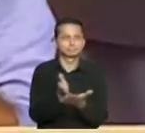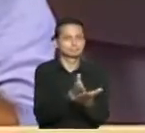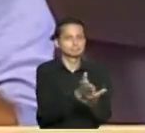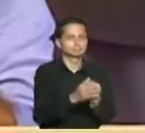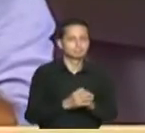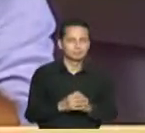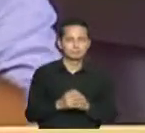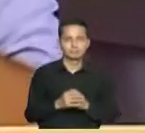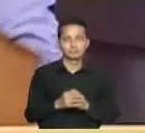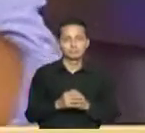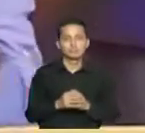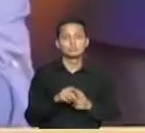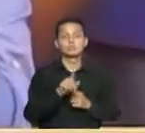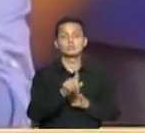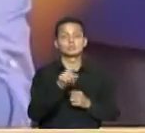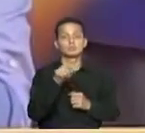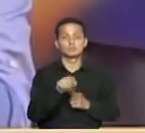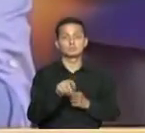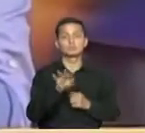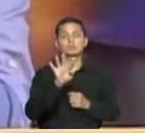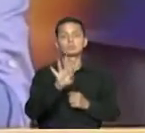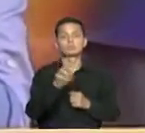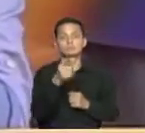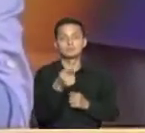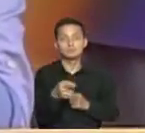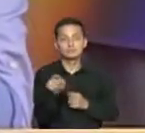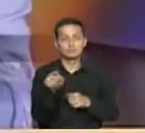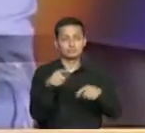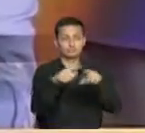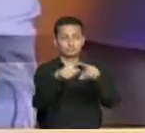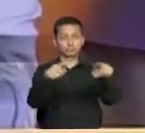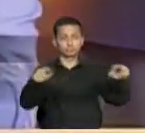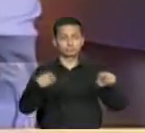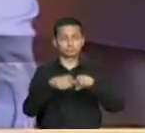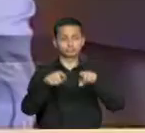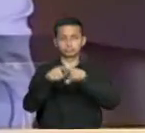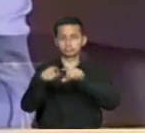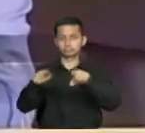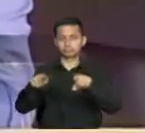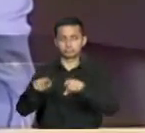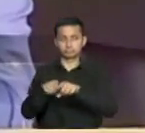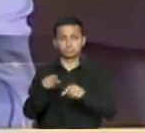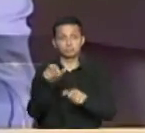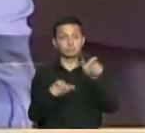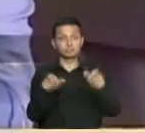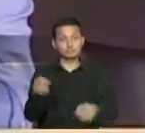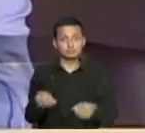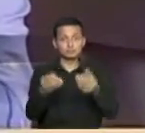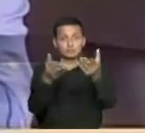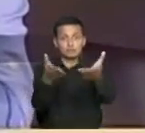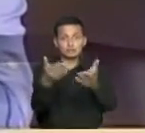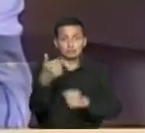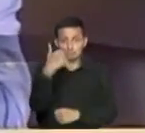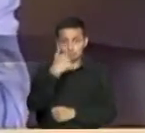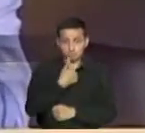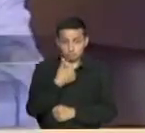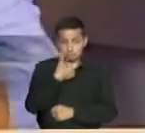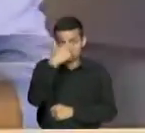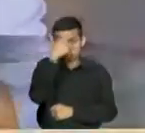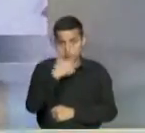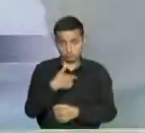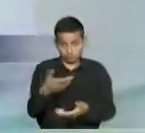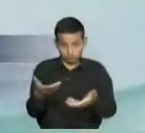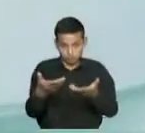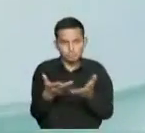Había 1.4 millones de hectáreas que no estaban regularizadas la tenencia de la tierra.